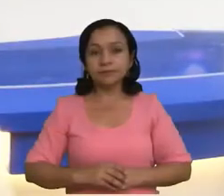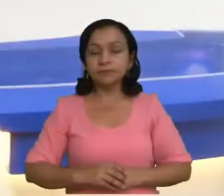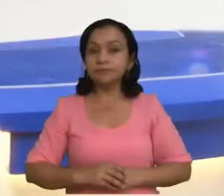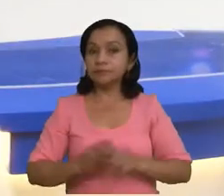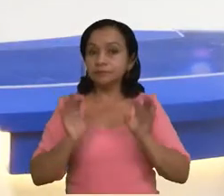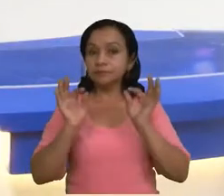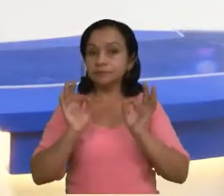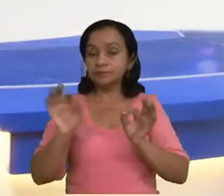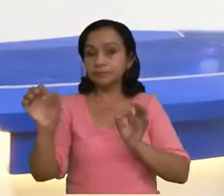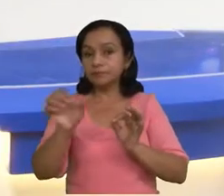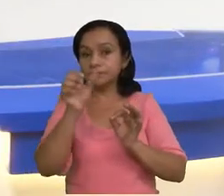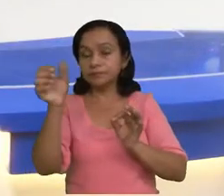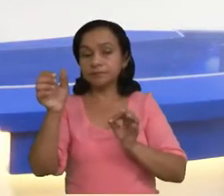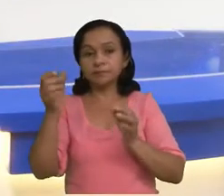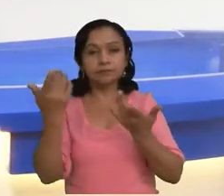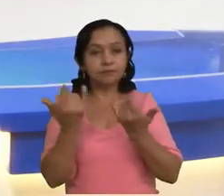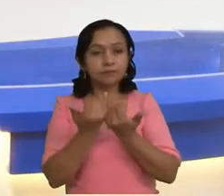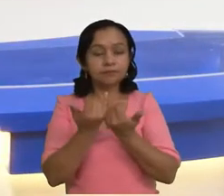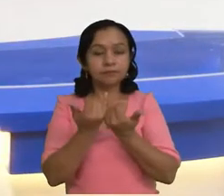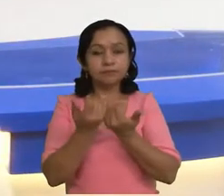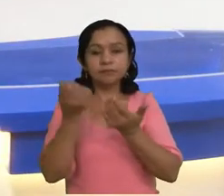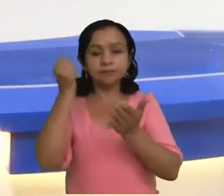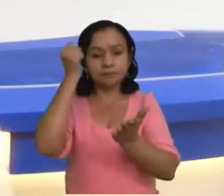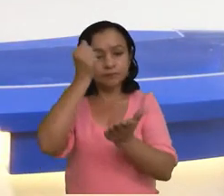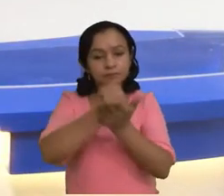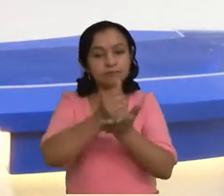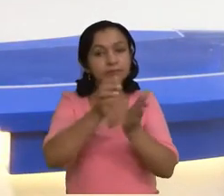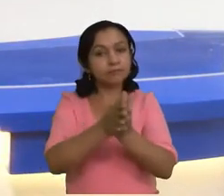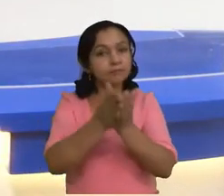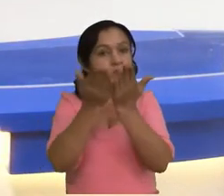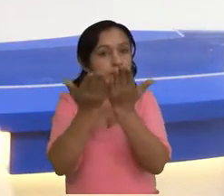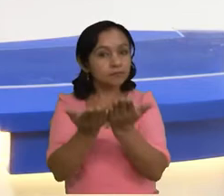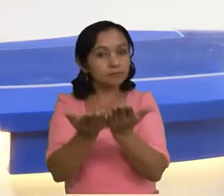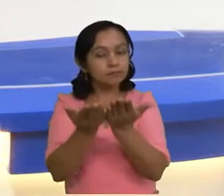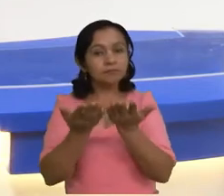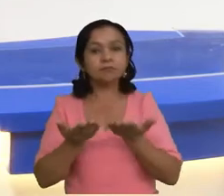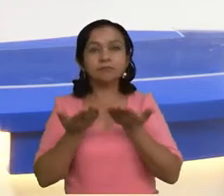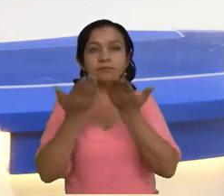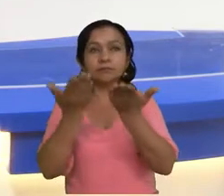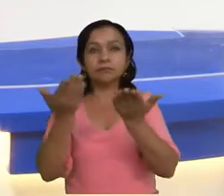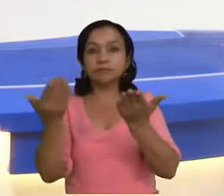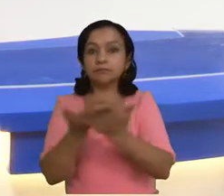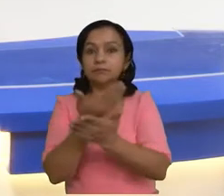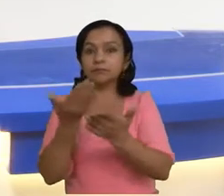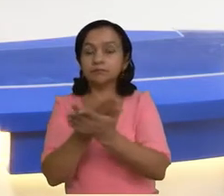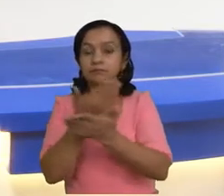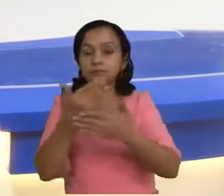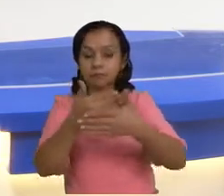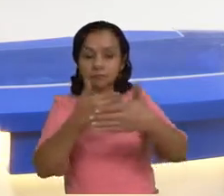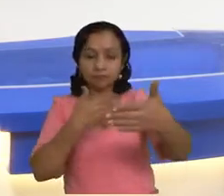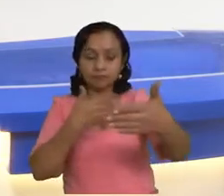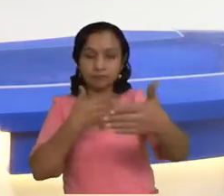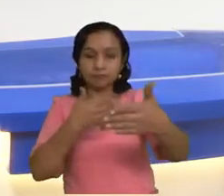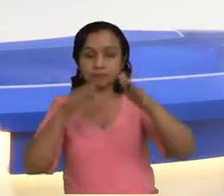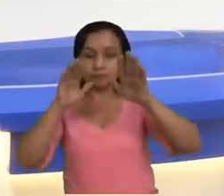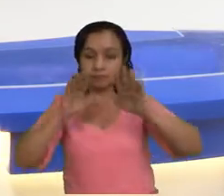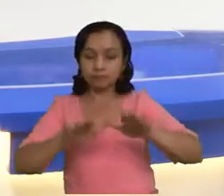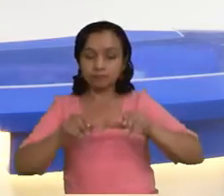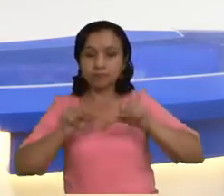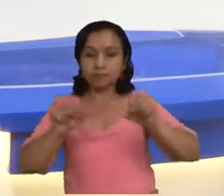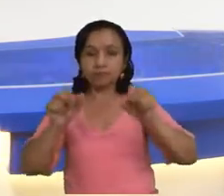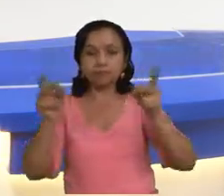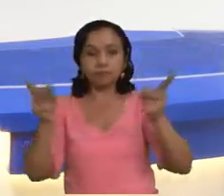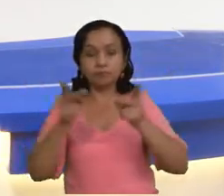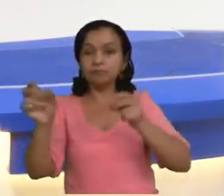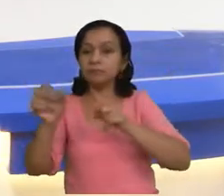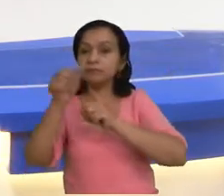Bien, y en otro orden, la Dirección General de Migración y Extranjería pone a disposición los requisitos para la solicitud de residencia permanente para